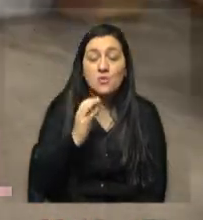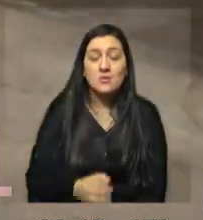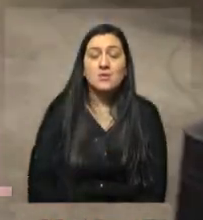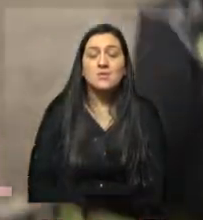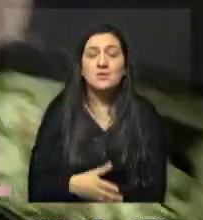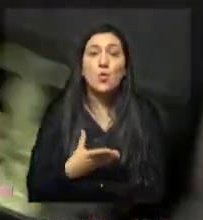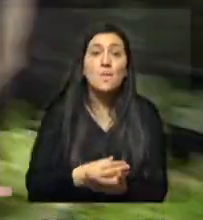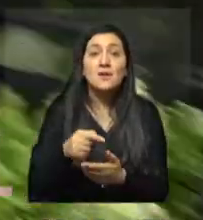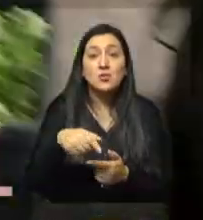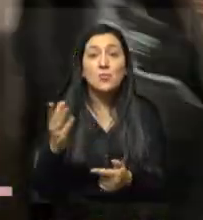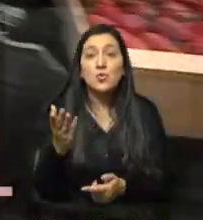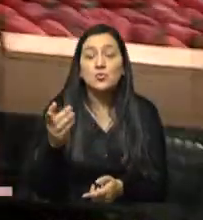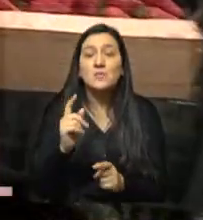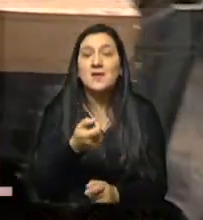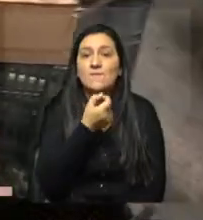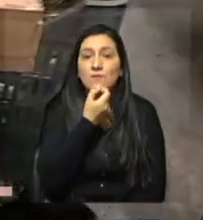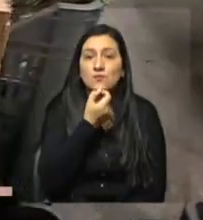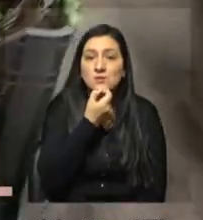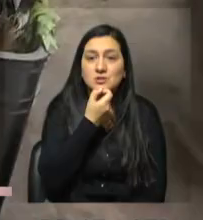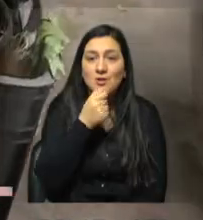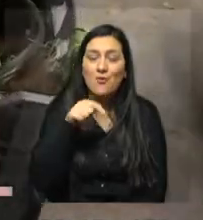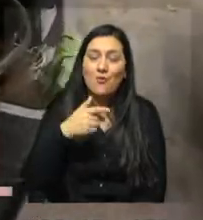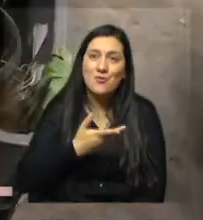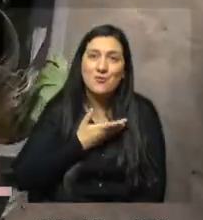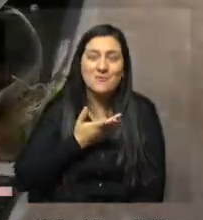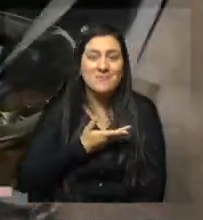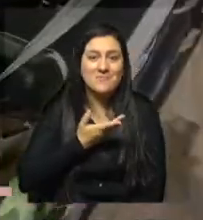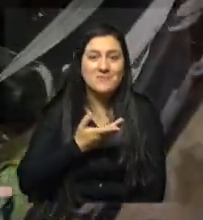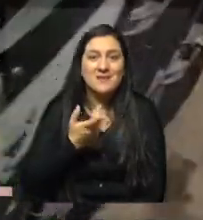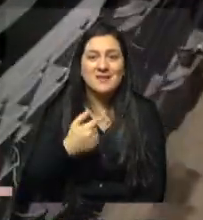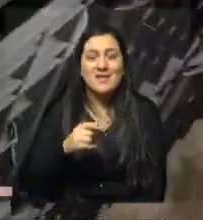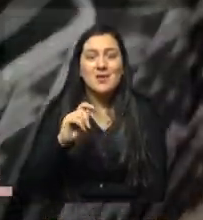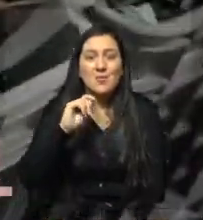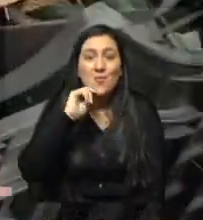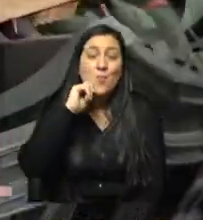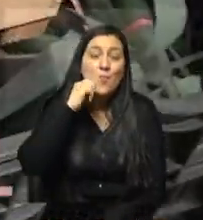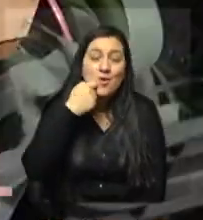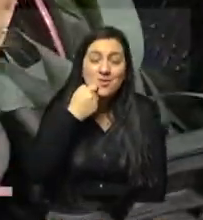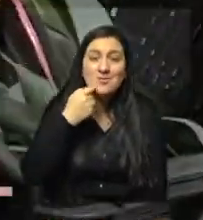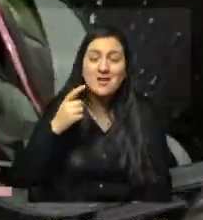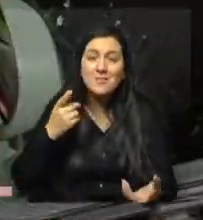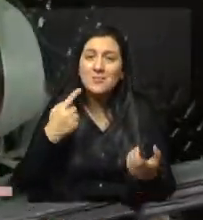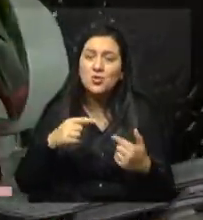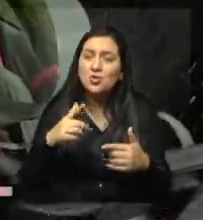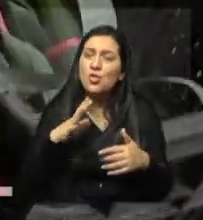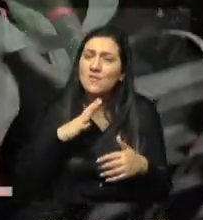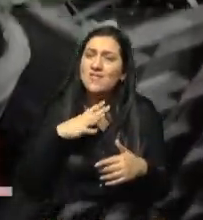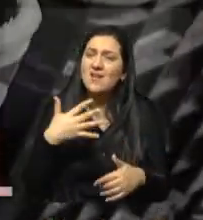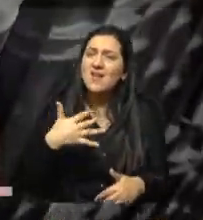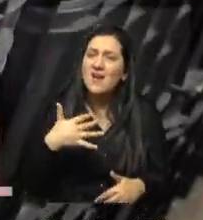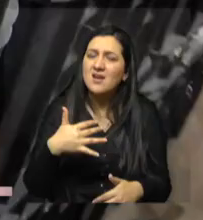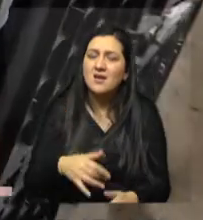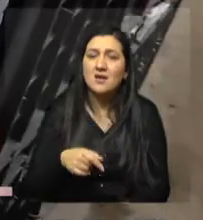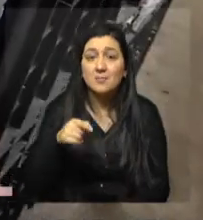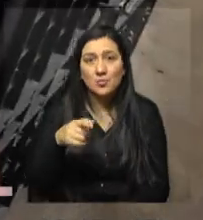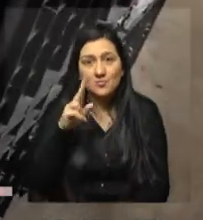productos. La frutilla, hoy nos veníamos quejando un poco en el auto, que en realidad, si bien está como en el tiempo y todo, está un poco cara, pero miren lo que son